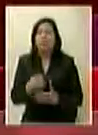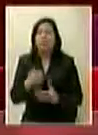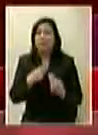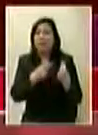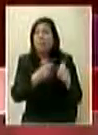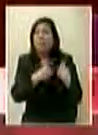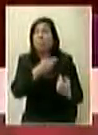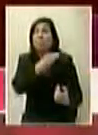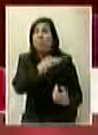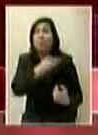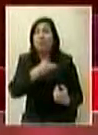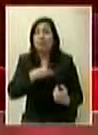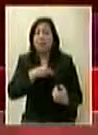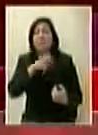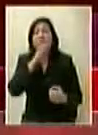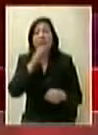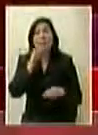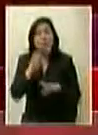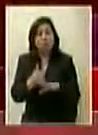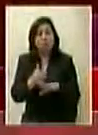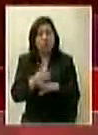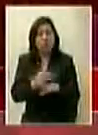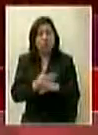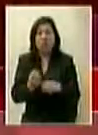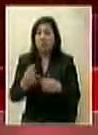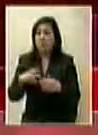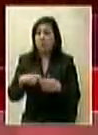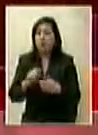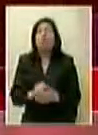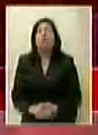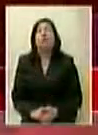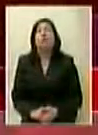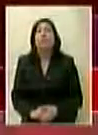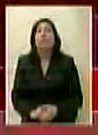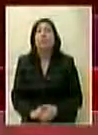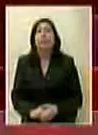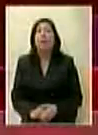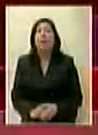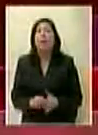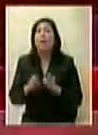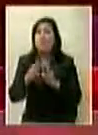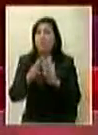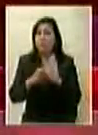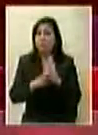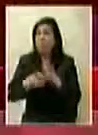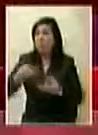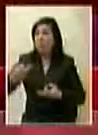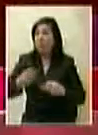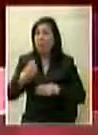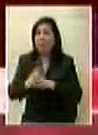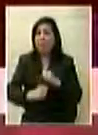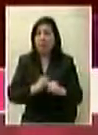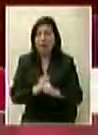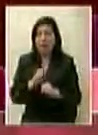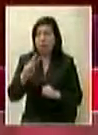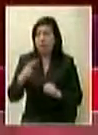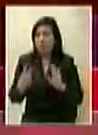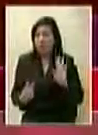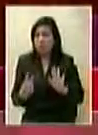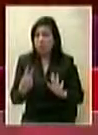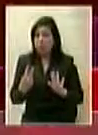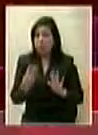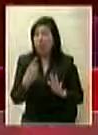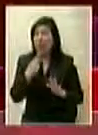mí como ministra de la Mujer y Desarrollo Social, sus dudas. Dentro de los alcances del programa presupuestal para el año 2012,